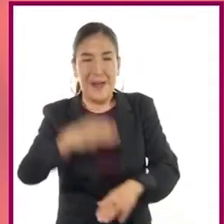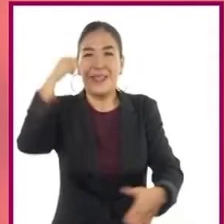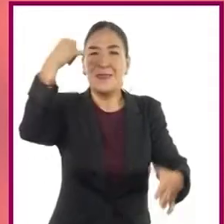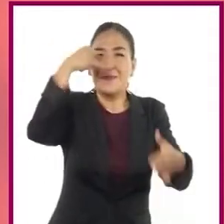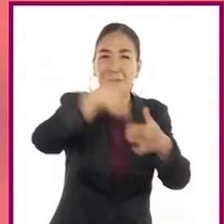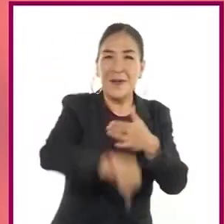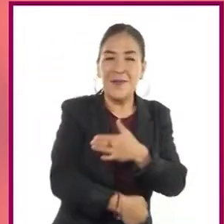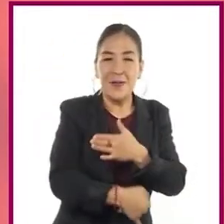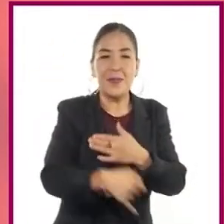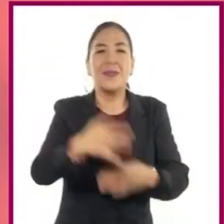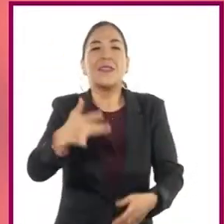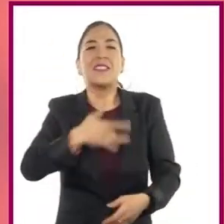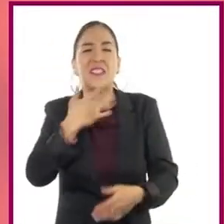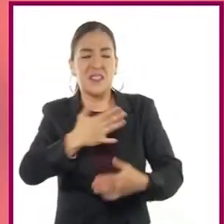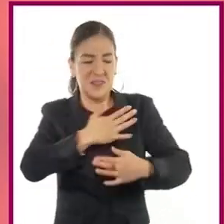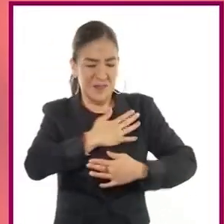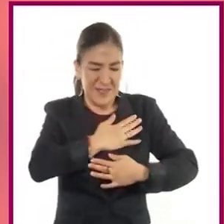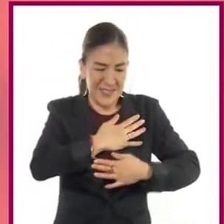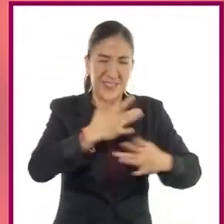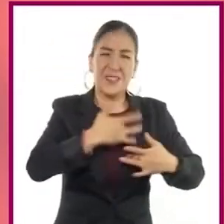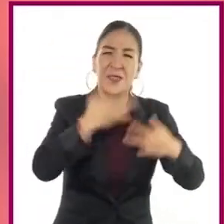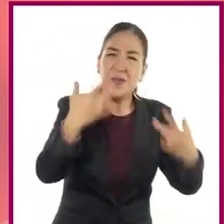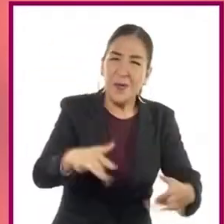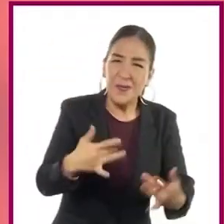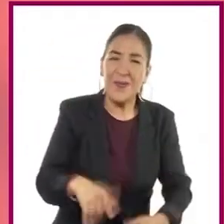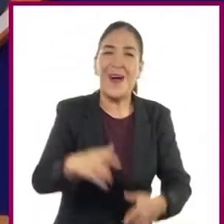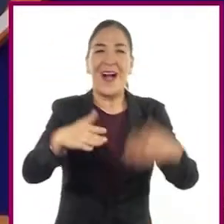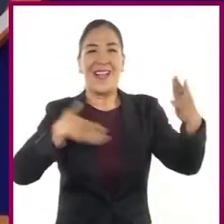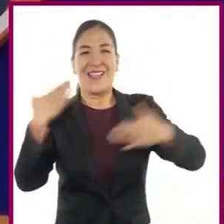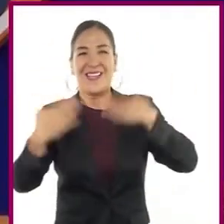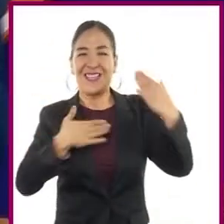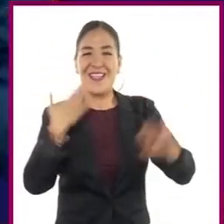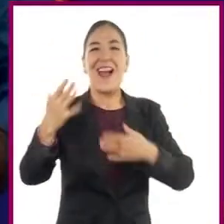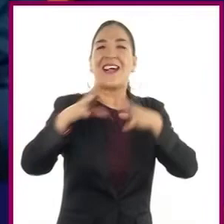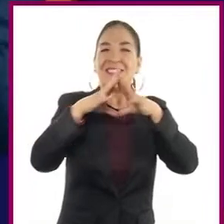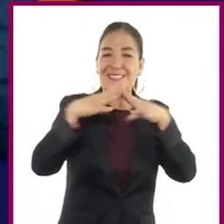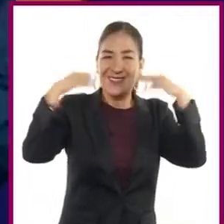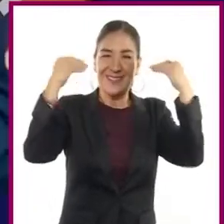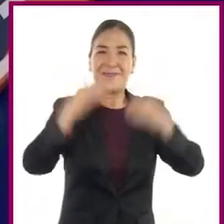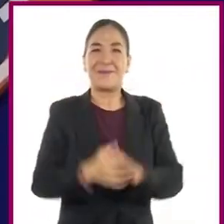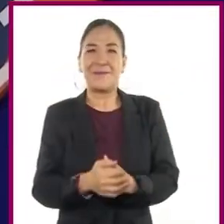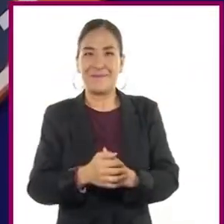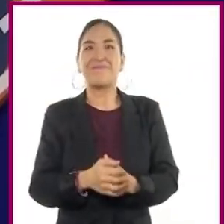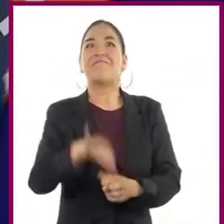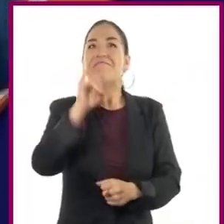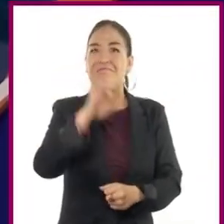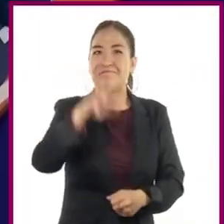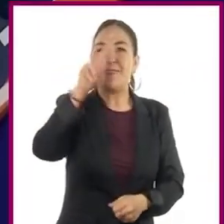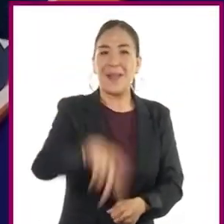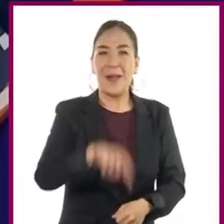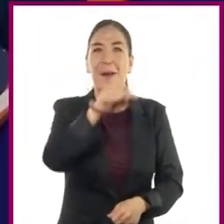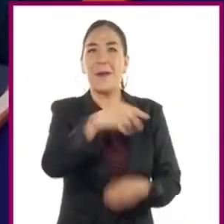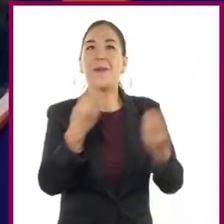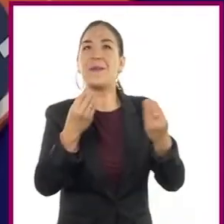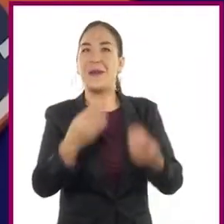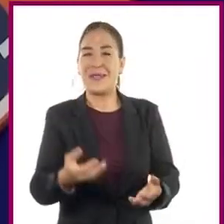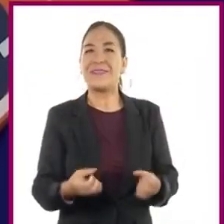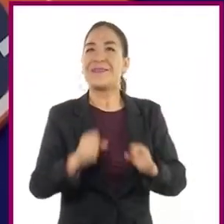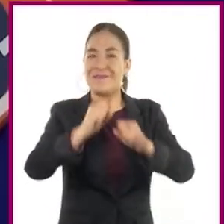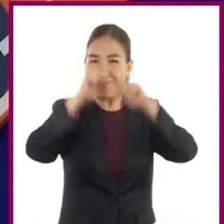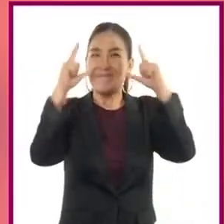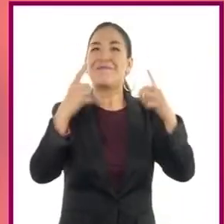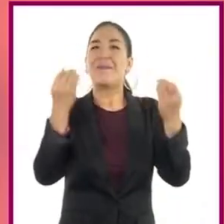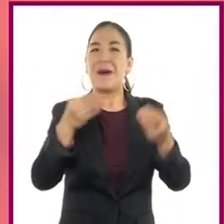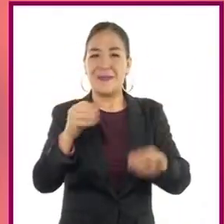profundos, a sentir dolor, alegría, gozo. Pues sí que amaneció muy expresiva hoy,